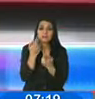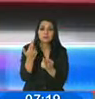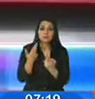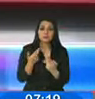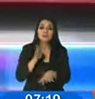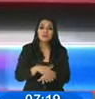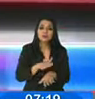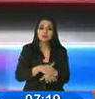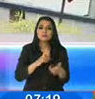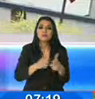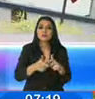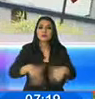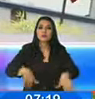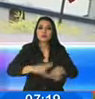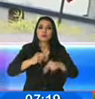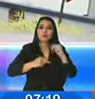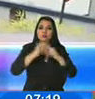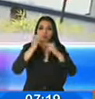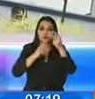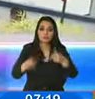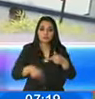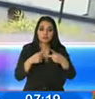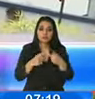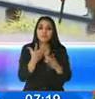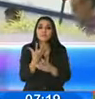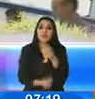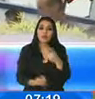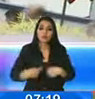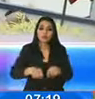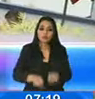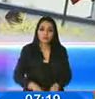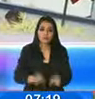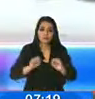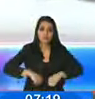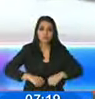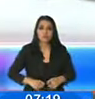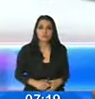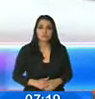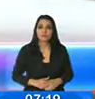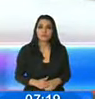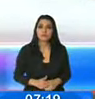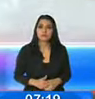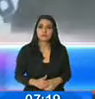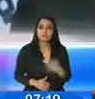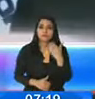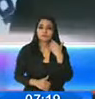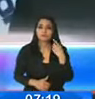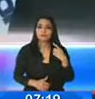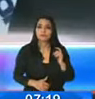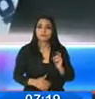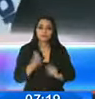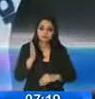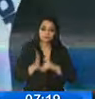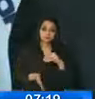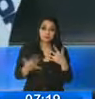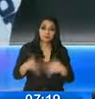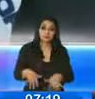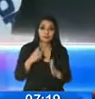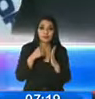las inconsistencias del contrato y las fallas que ha cometido. Terminado este plazo, si